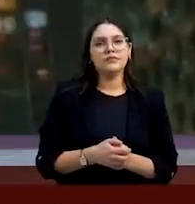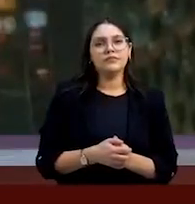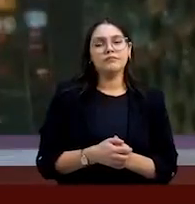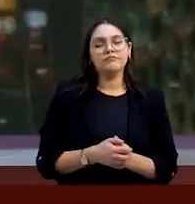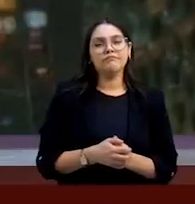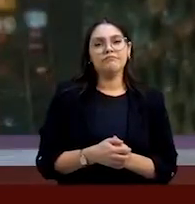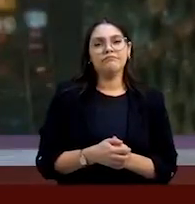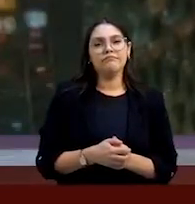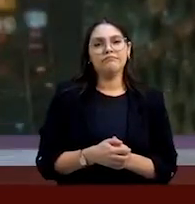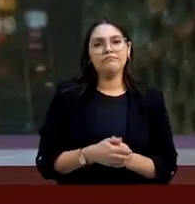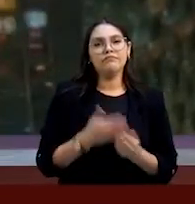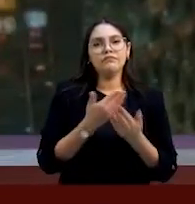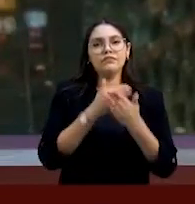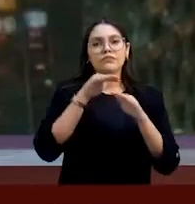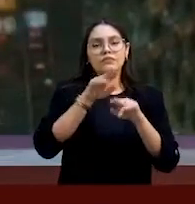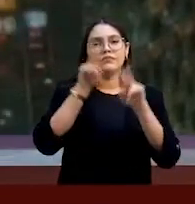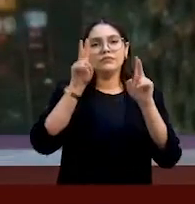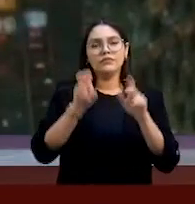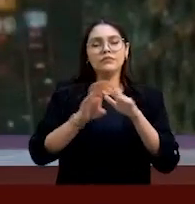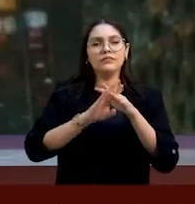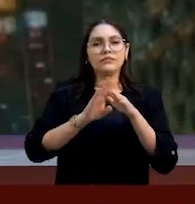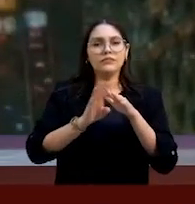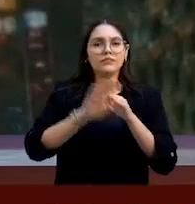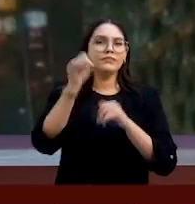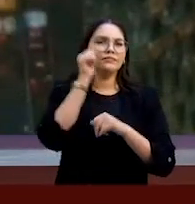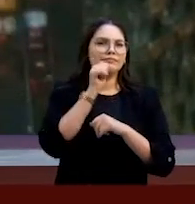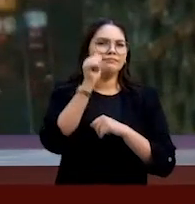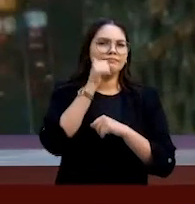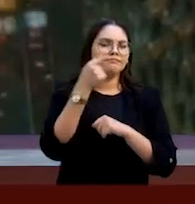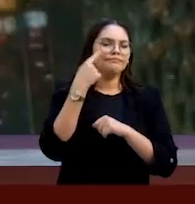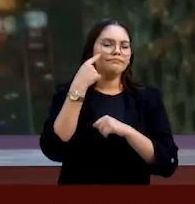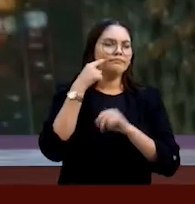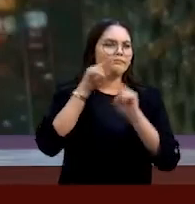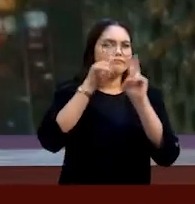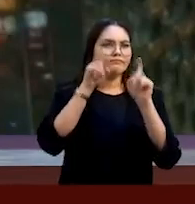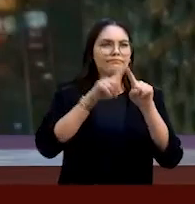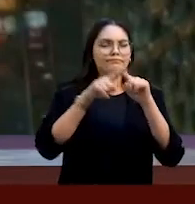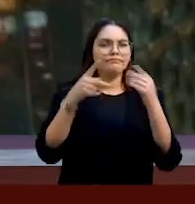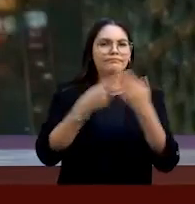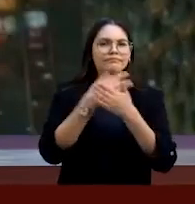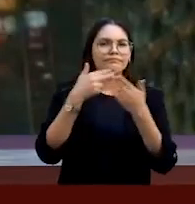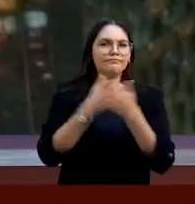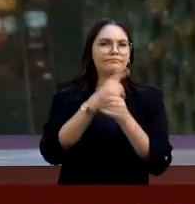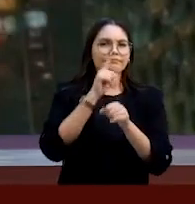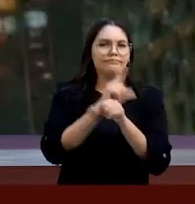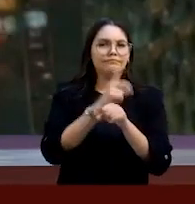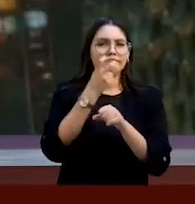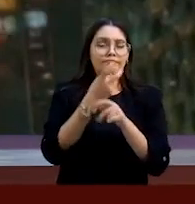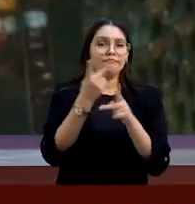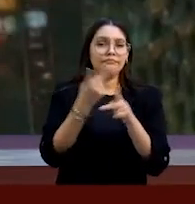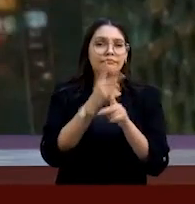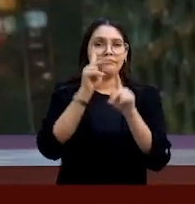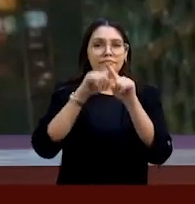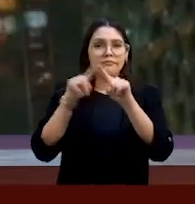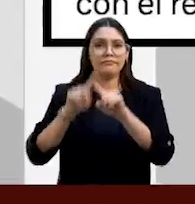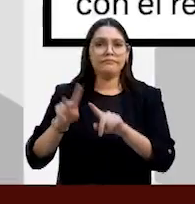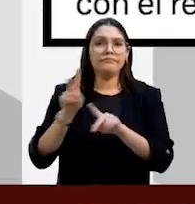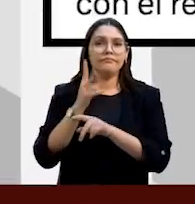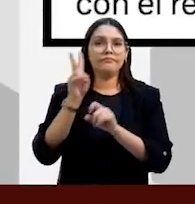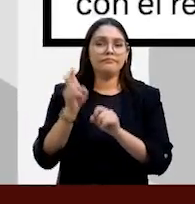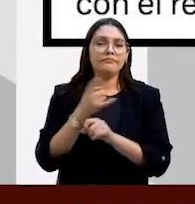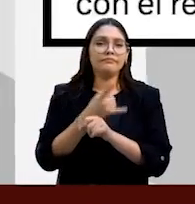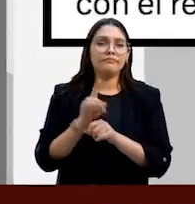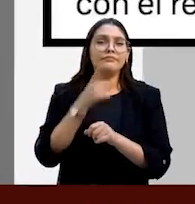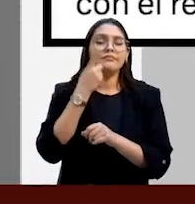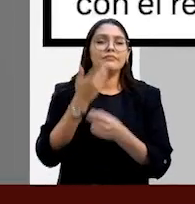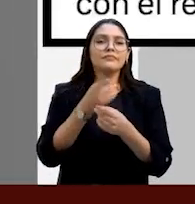Miren el tema migratorio ha sido una constante en la agenda nacional El Congreso no es omiso de estos temas es por ello que la presidenta de